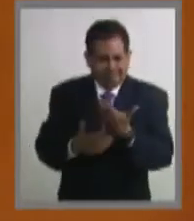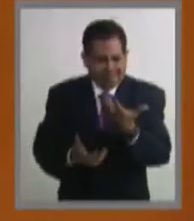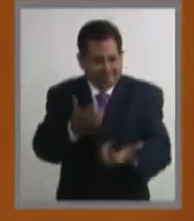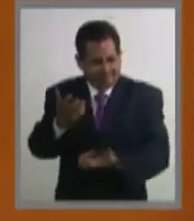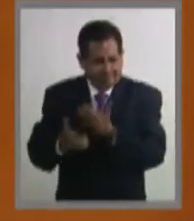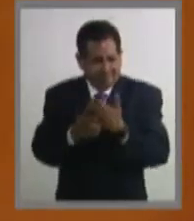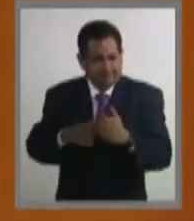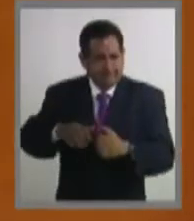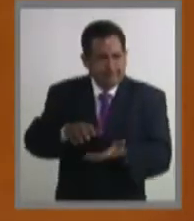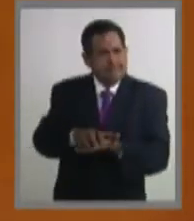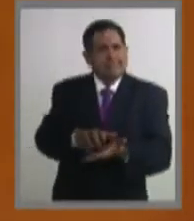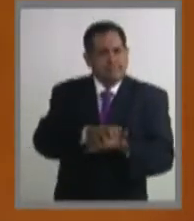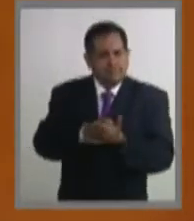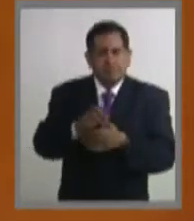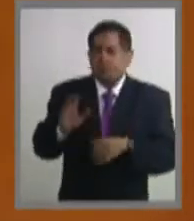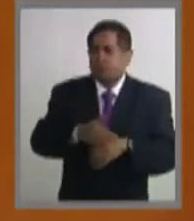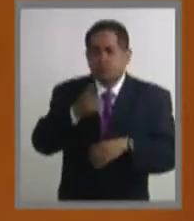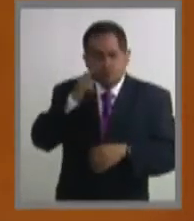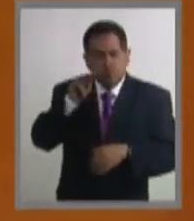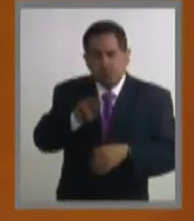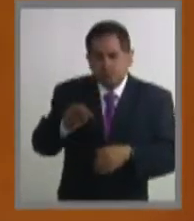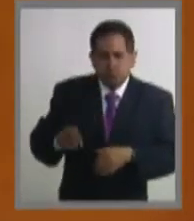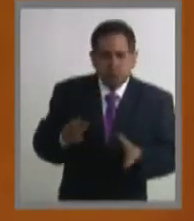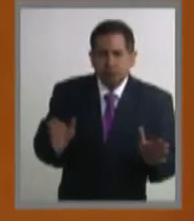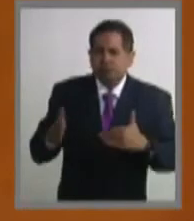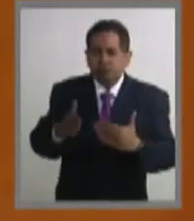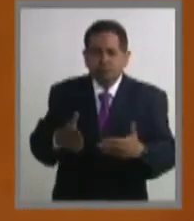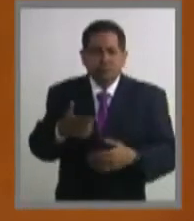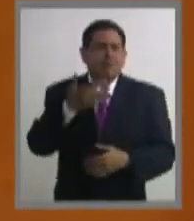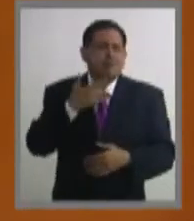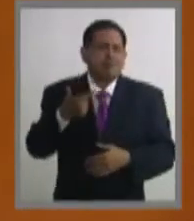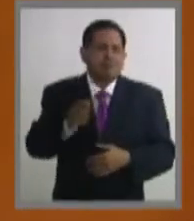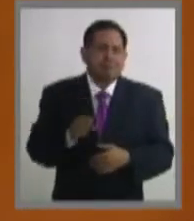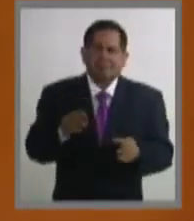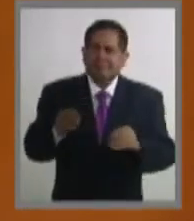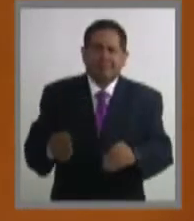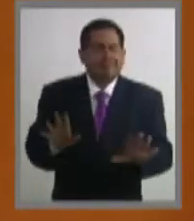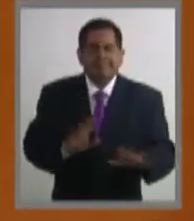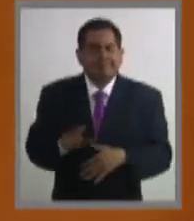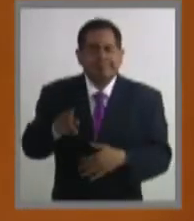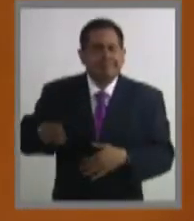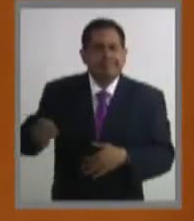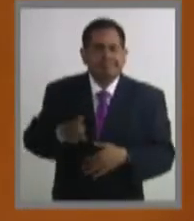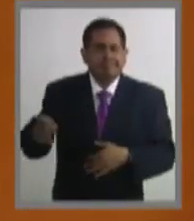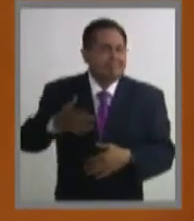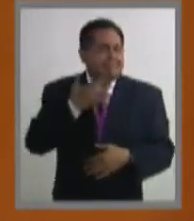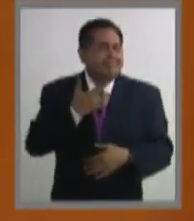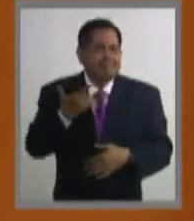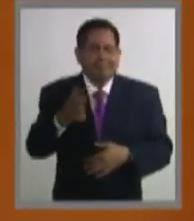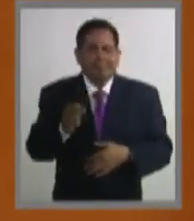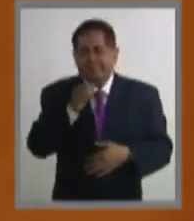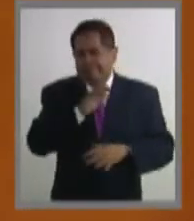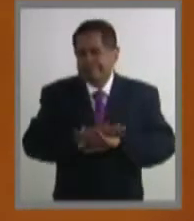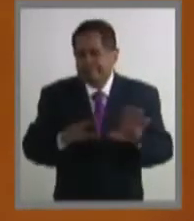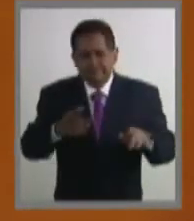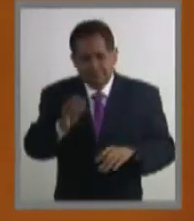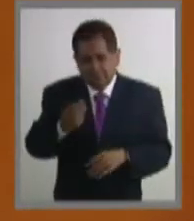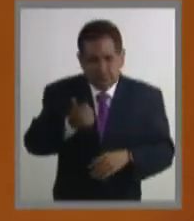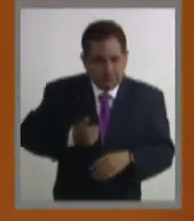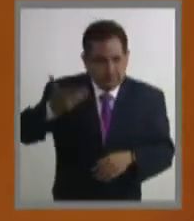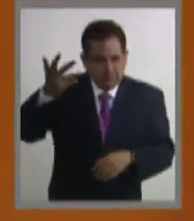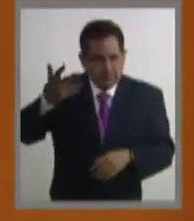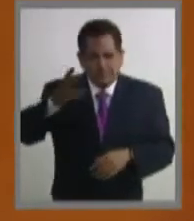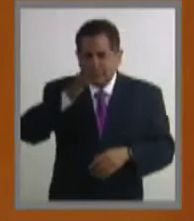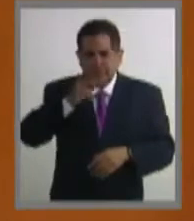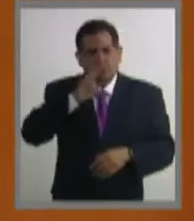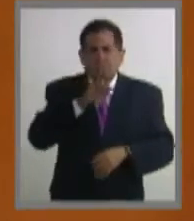porque ya ha habido la experiencia de llevarles hornos de gas, pero a sus pueblos no llega el gas, o el gas está en un